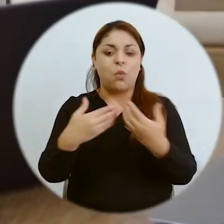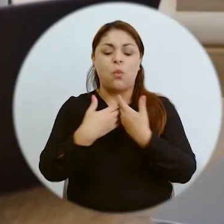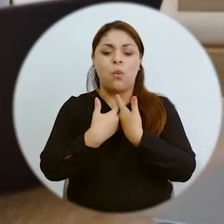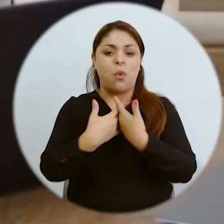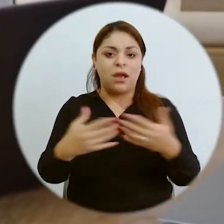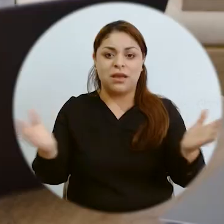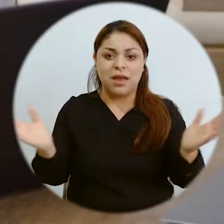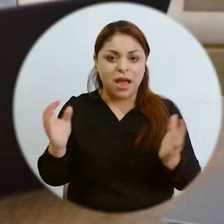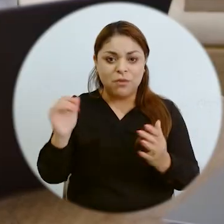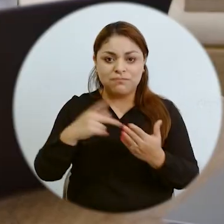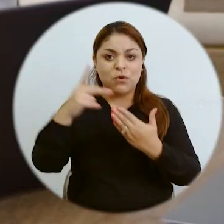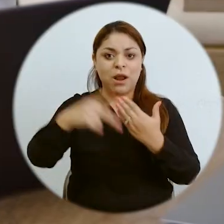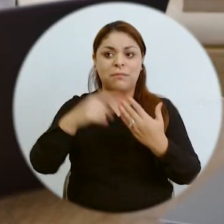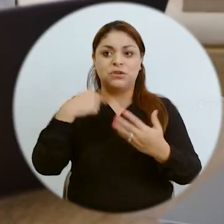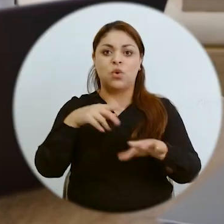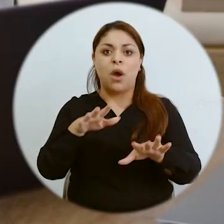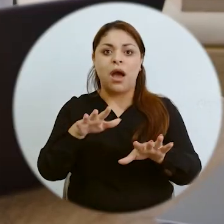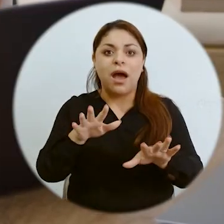nos ocurra, que son